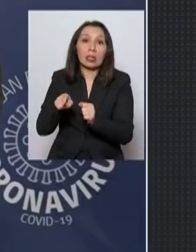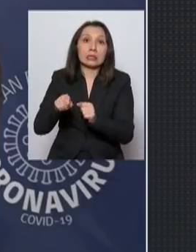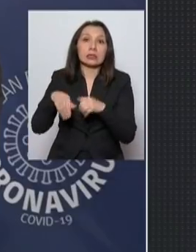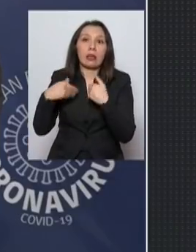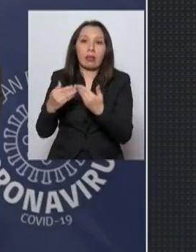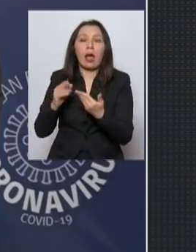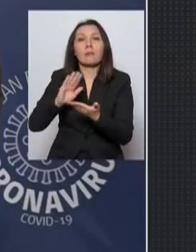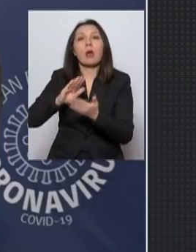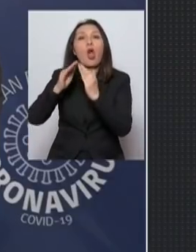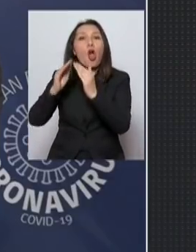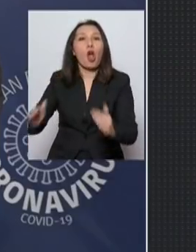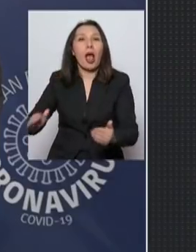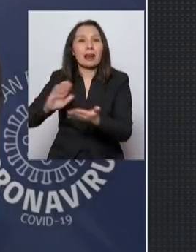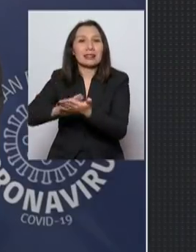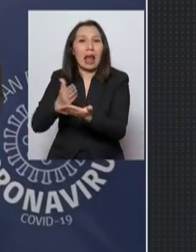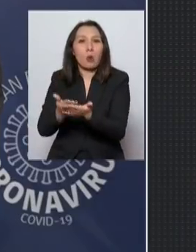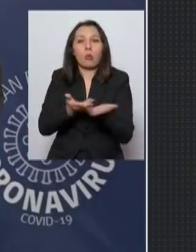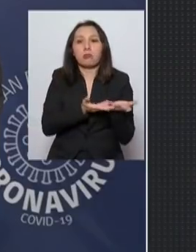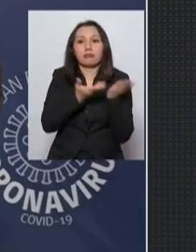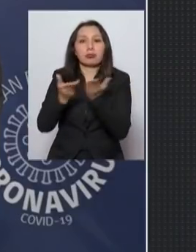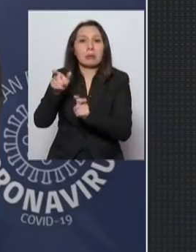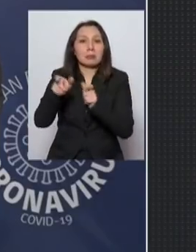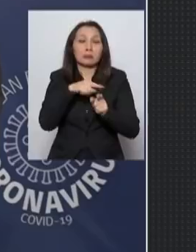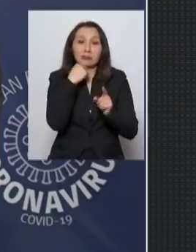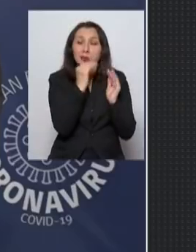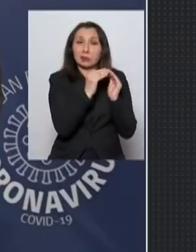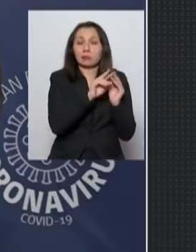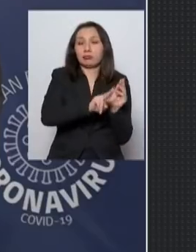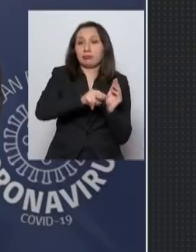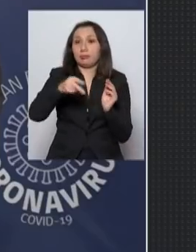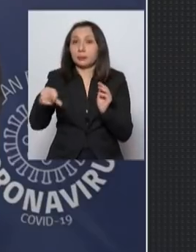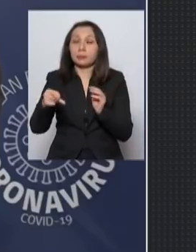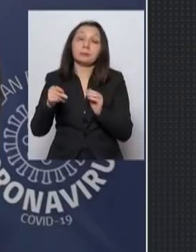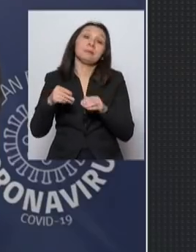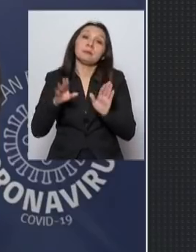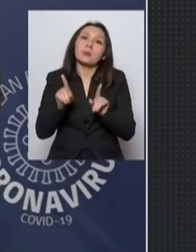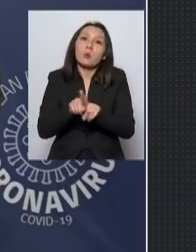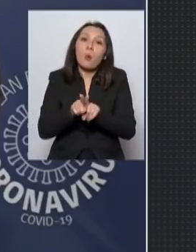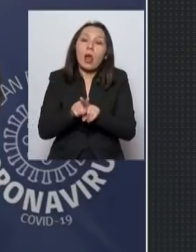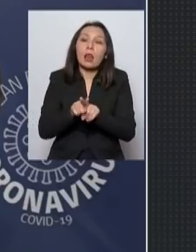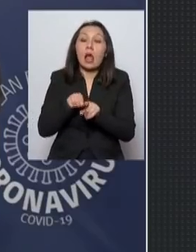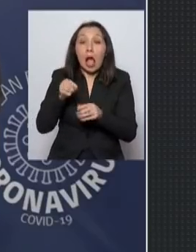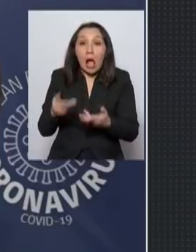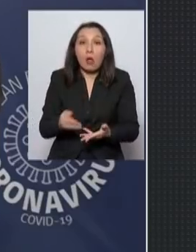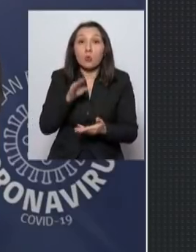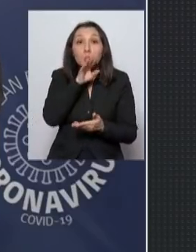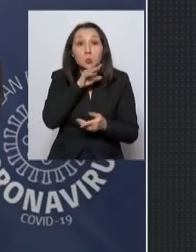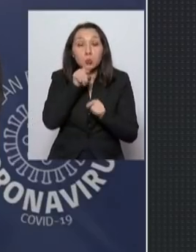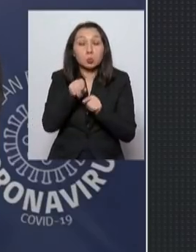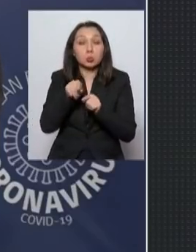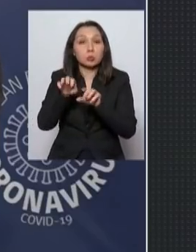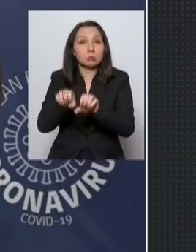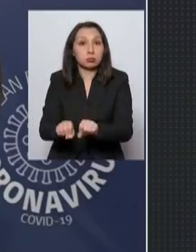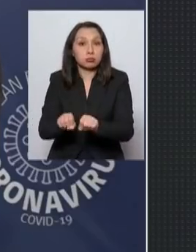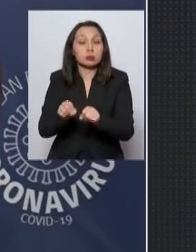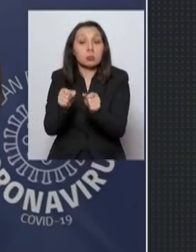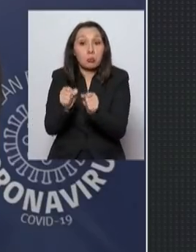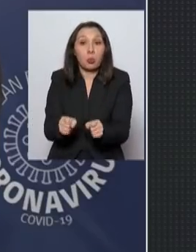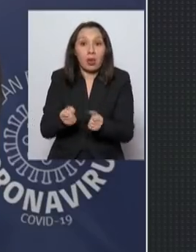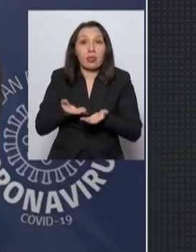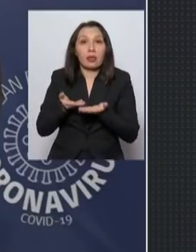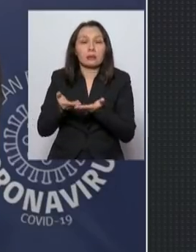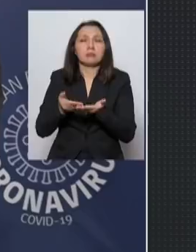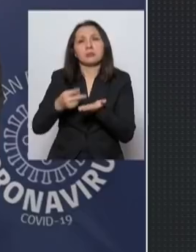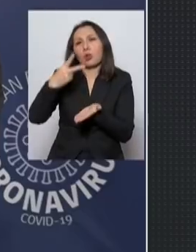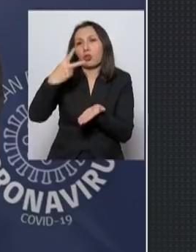sanitarios. Residencias sanitarias, nos parece que independiente de que el uso que se está haciendo en este momento de esta capacidad, que